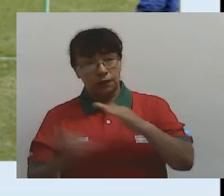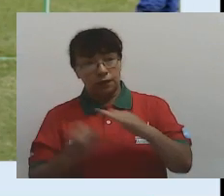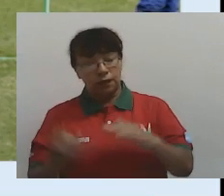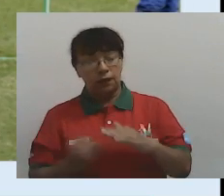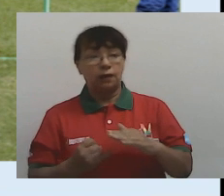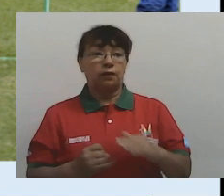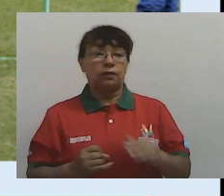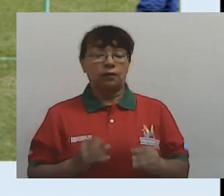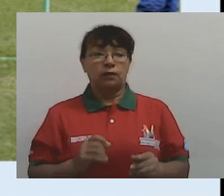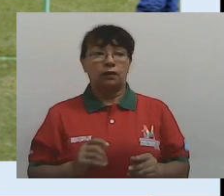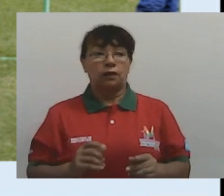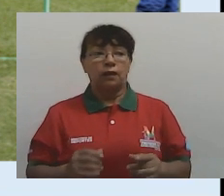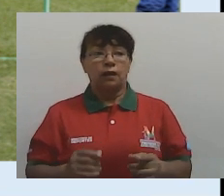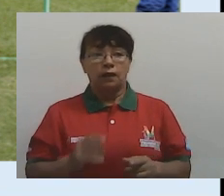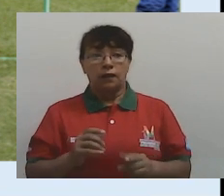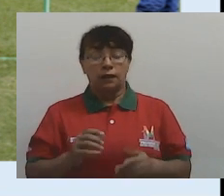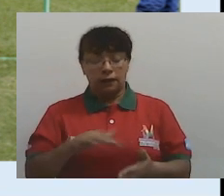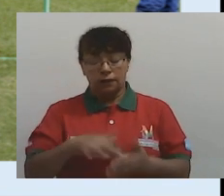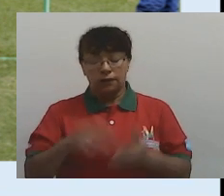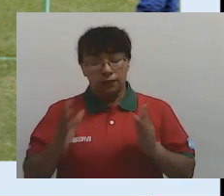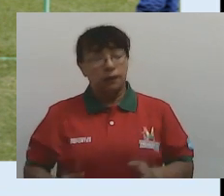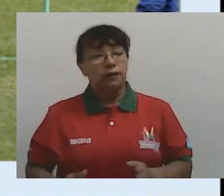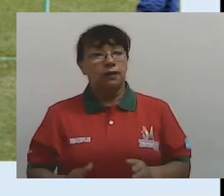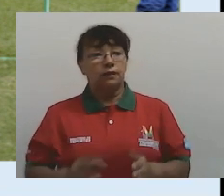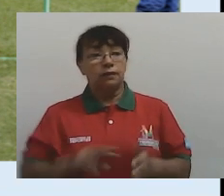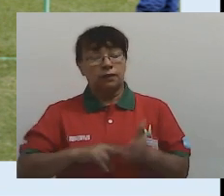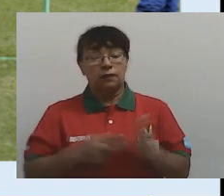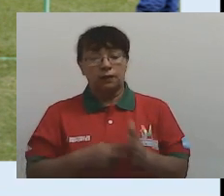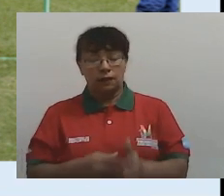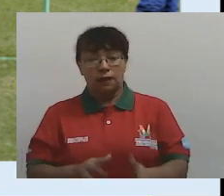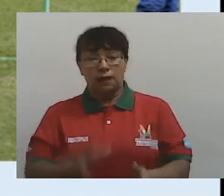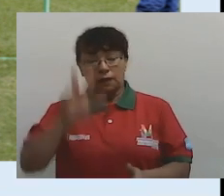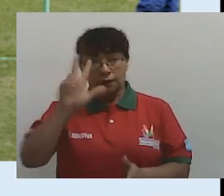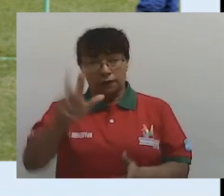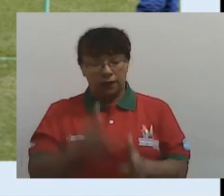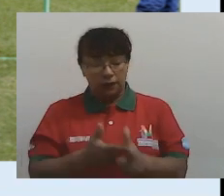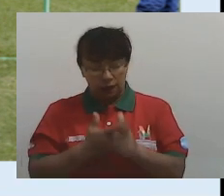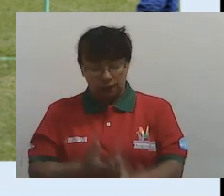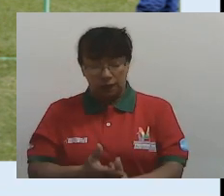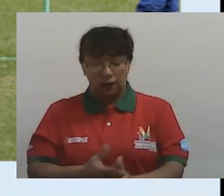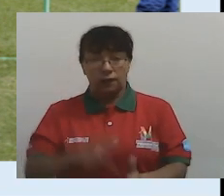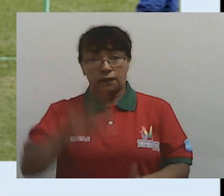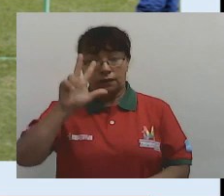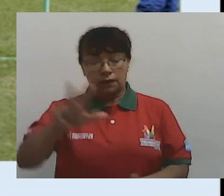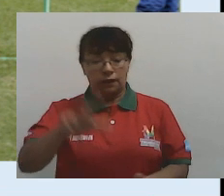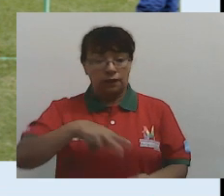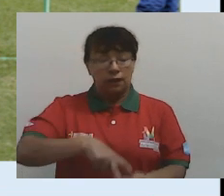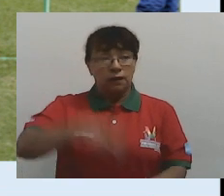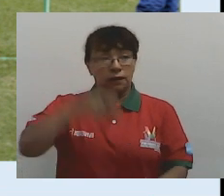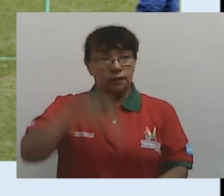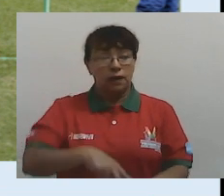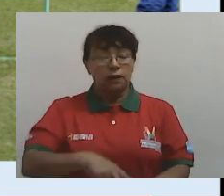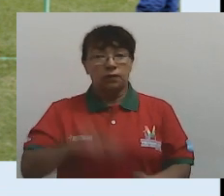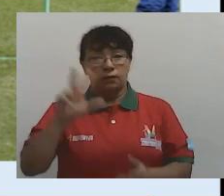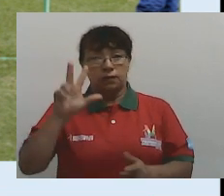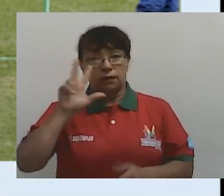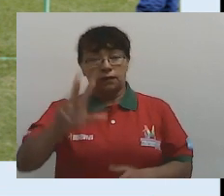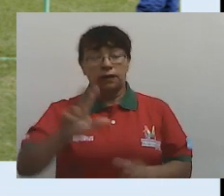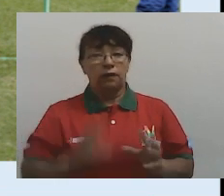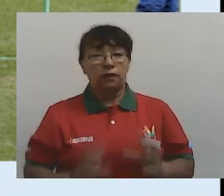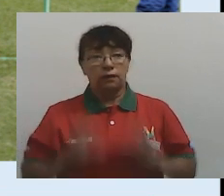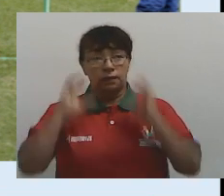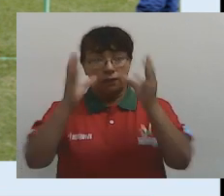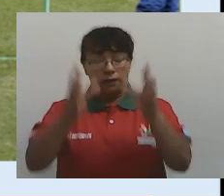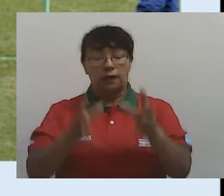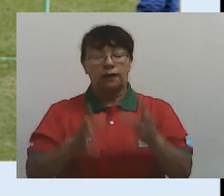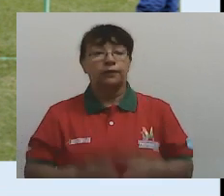adecuadamente, significa que tiene que hacer 3 carreras, 3 saltos y 3 lanzamientos. ¿Se acuerdan que atletismo es correr,